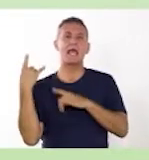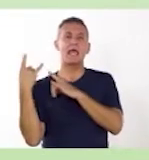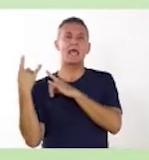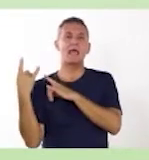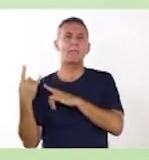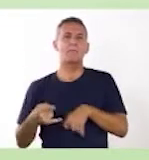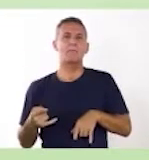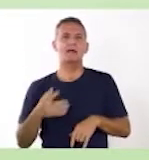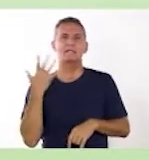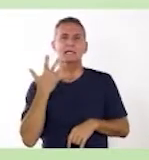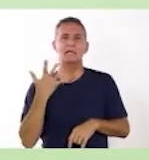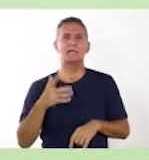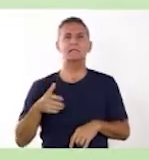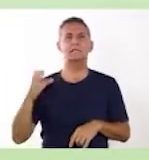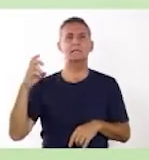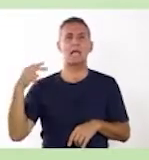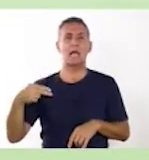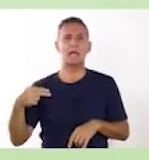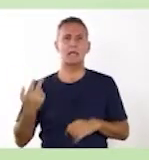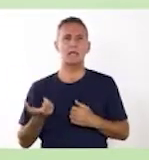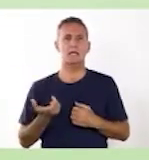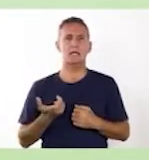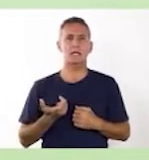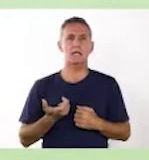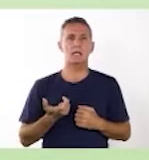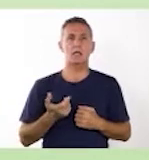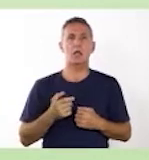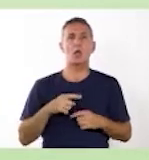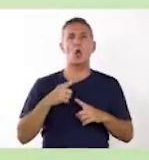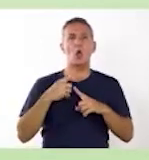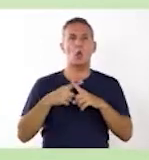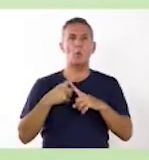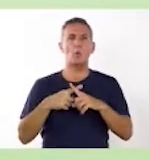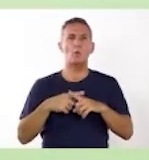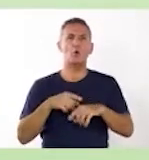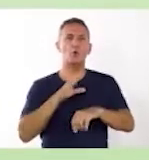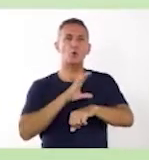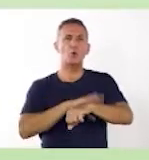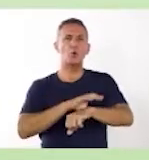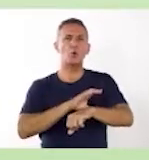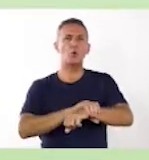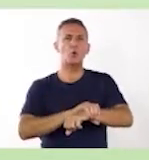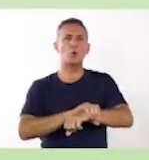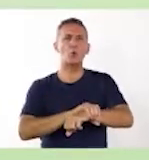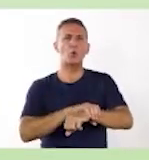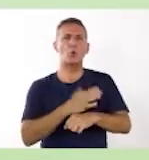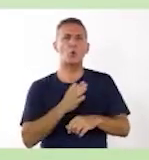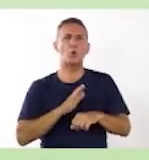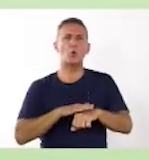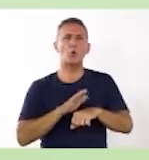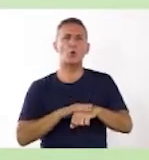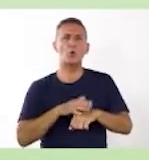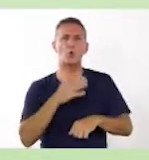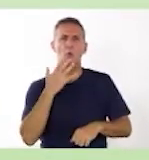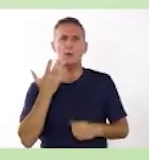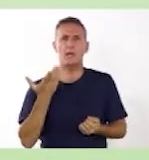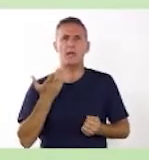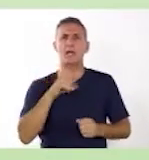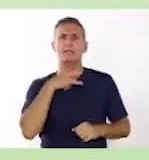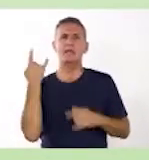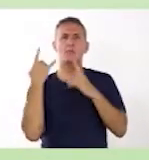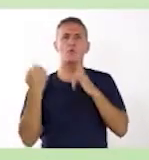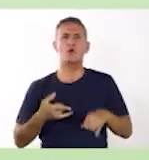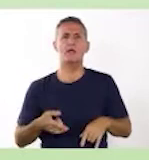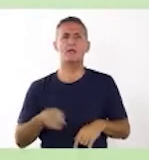a Héctor para vengar la muerte ¿de quién? De Patroclo. Eso ustedes tienen que también